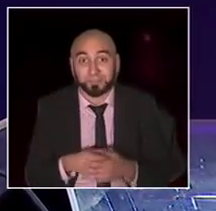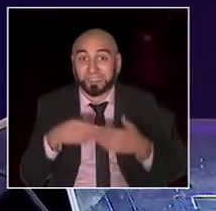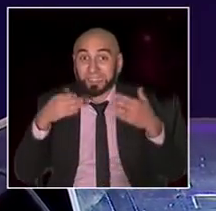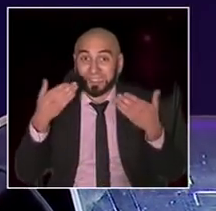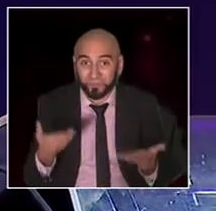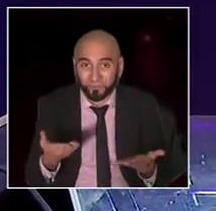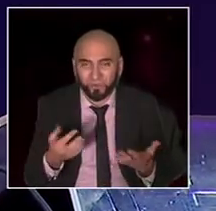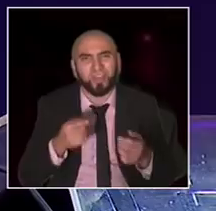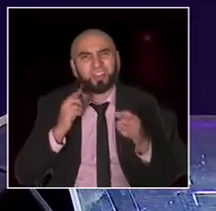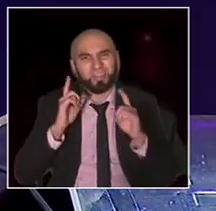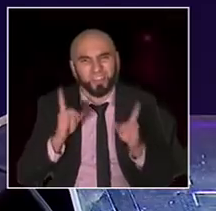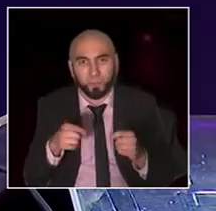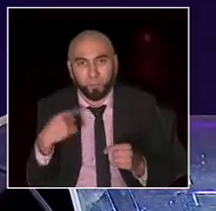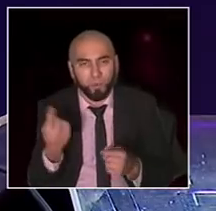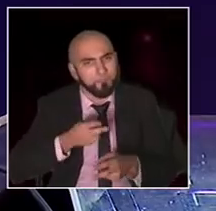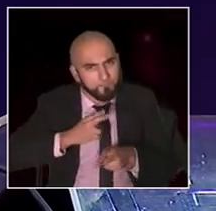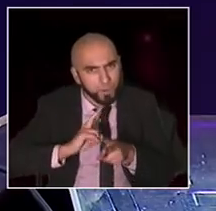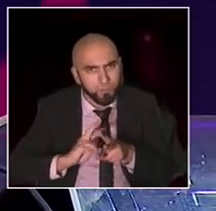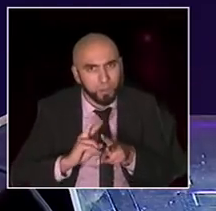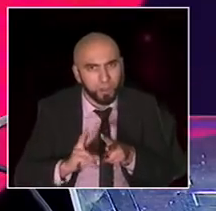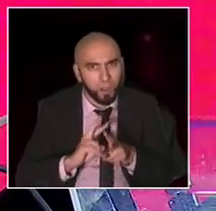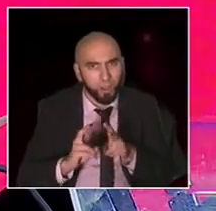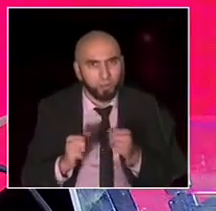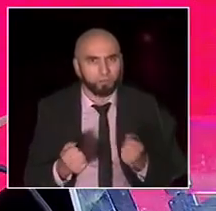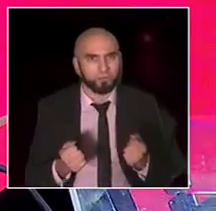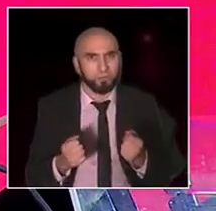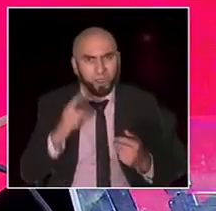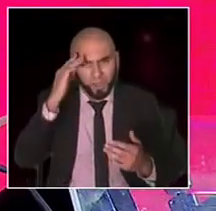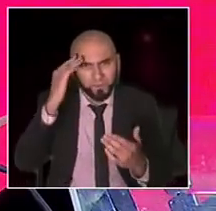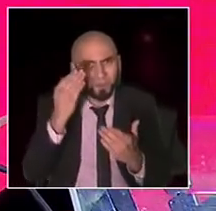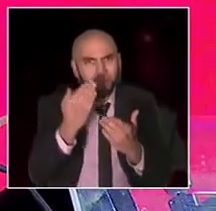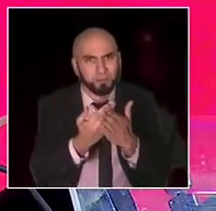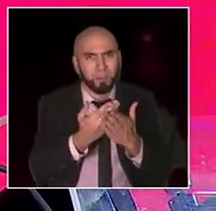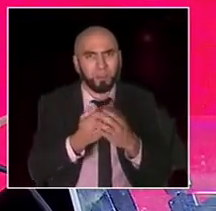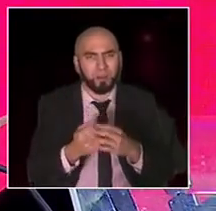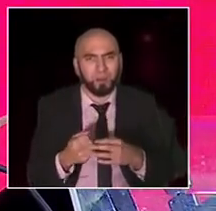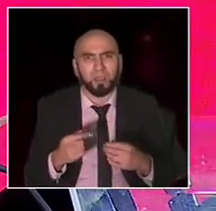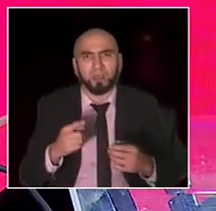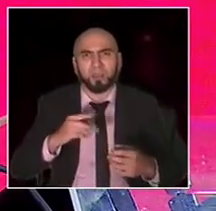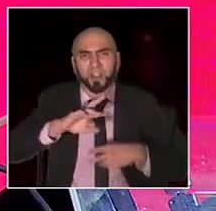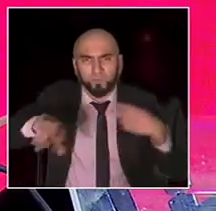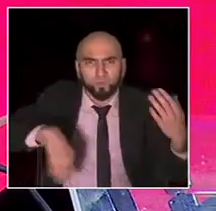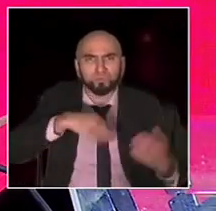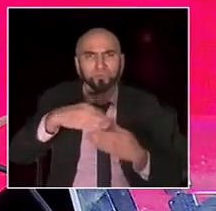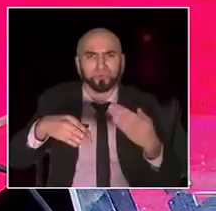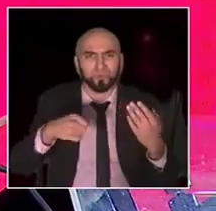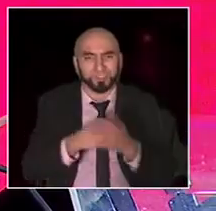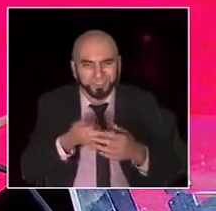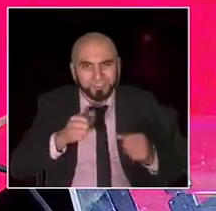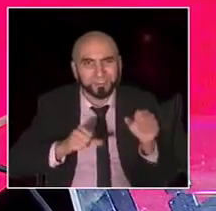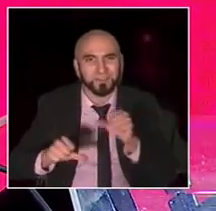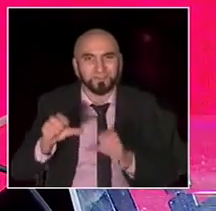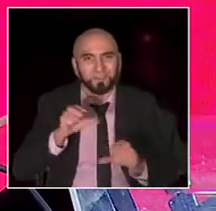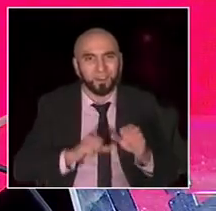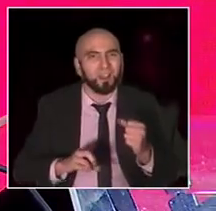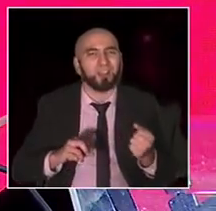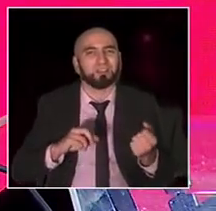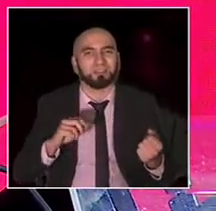que prepararnos, para enfrentar esta ola de revolución científica y tecnológica que ya llegó, pero